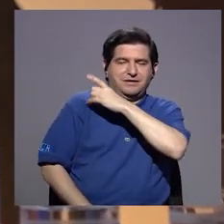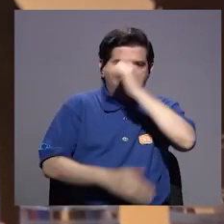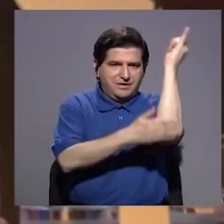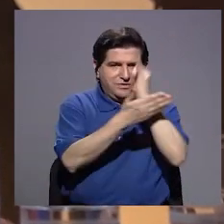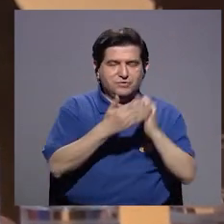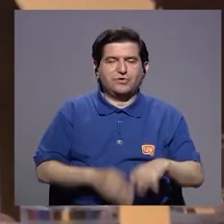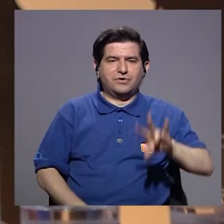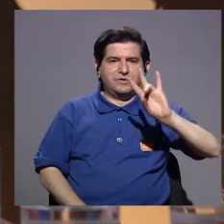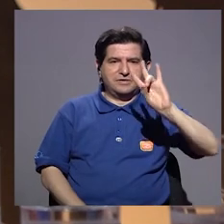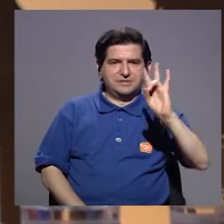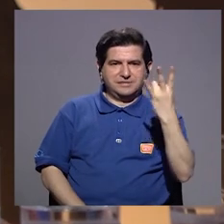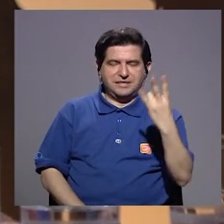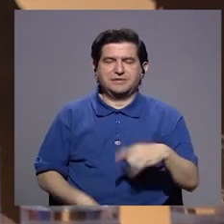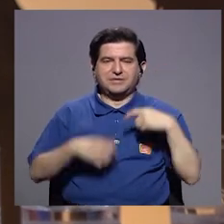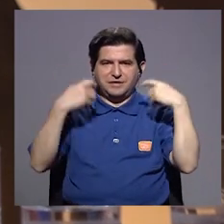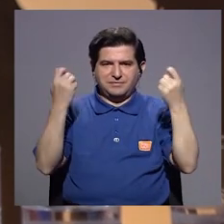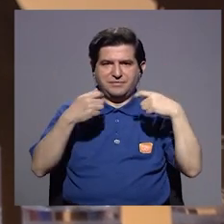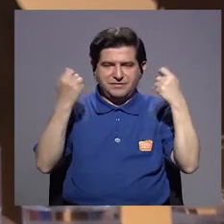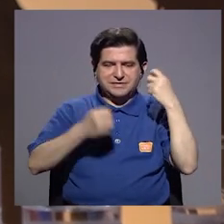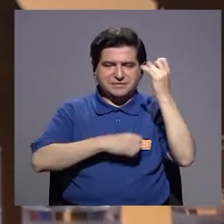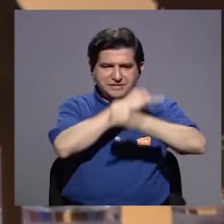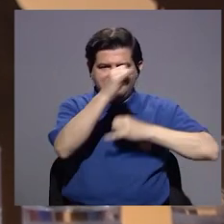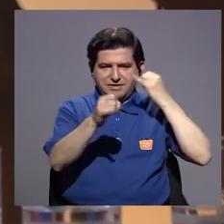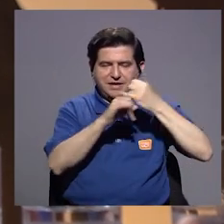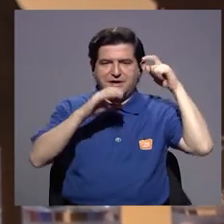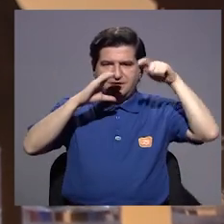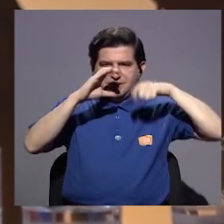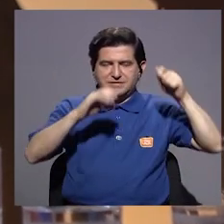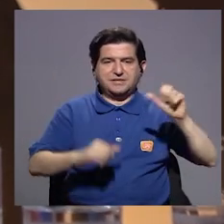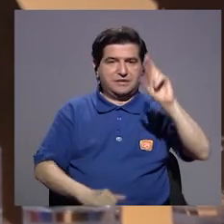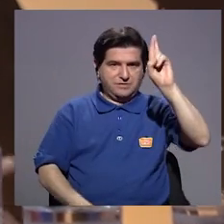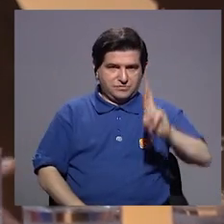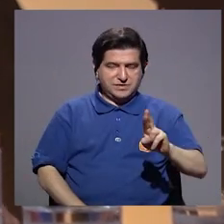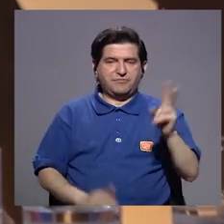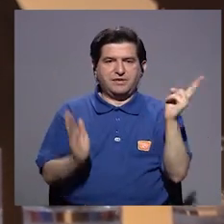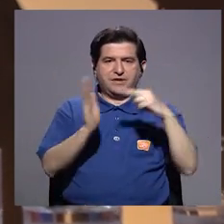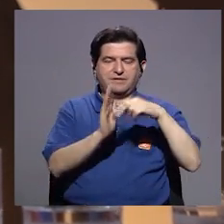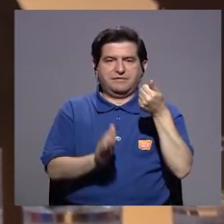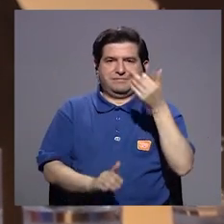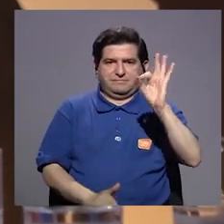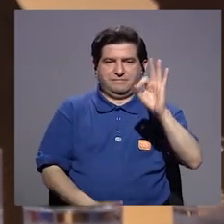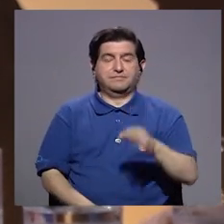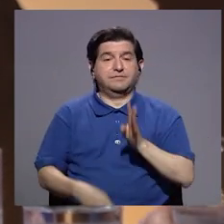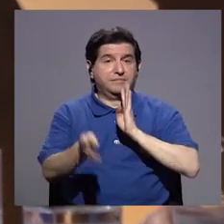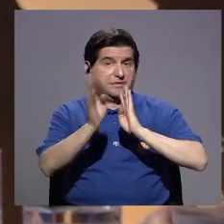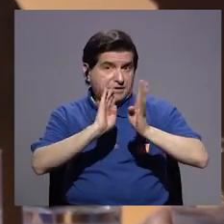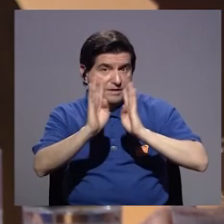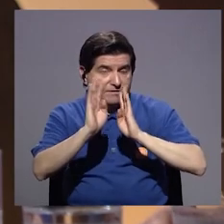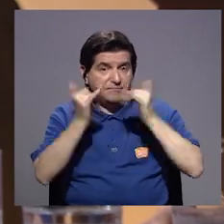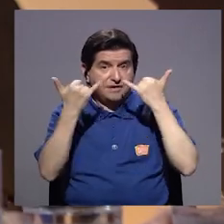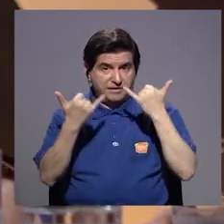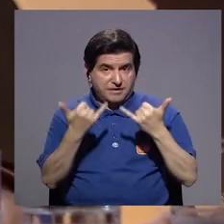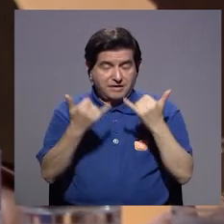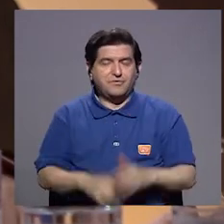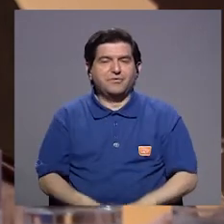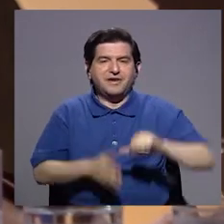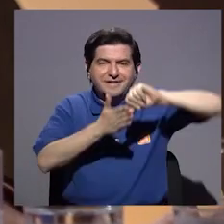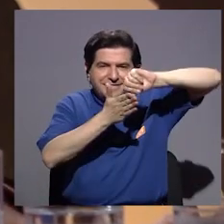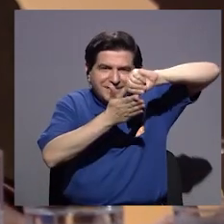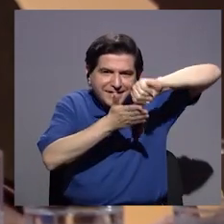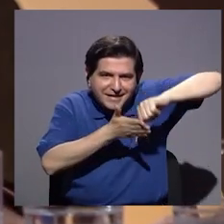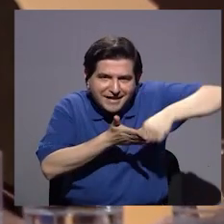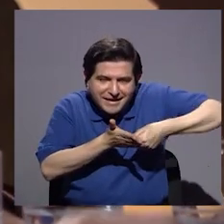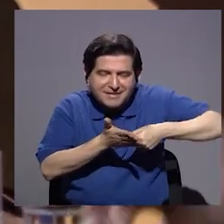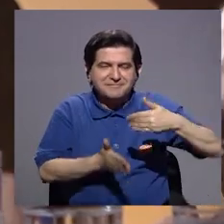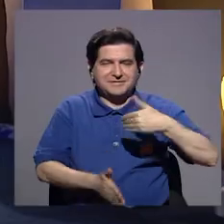Festival Internacional de Cine de Costa Rica 2019. Estamos conversando del acento